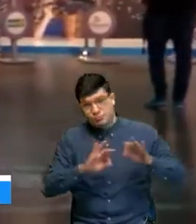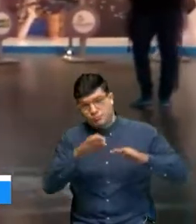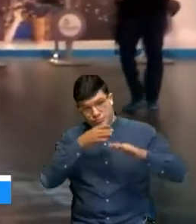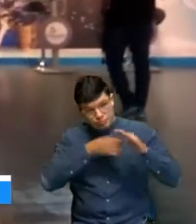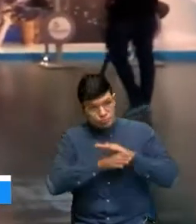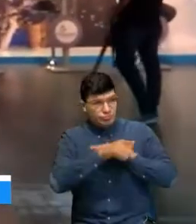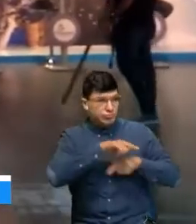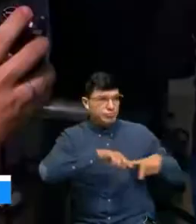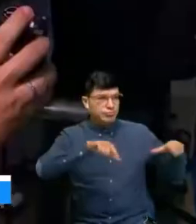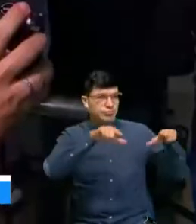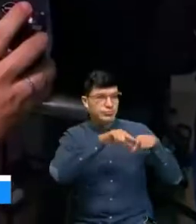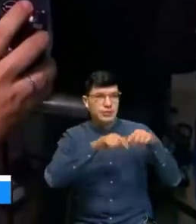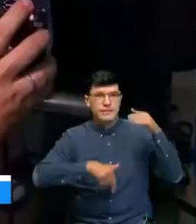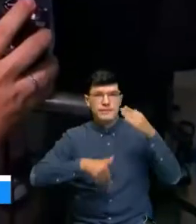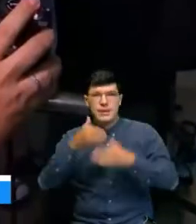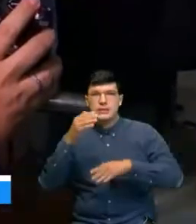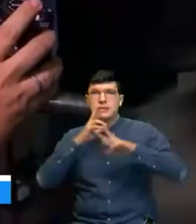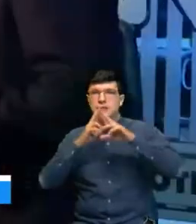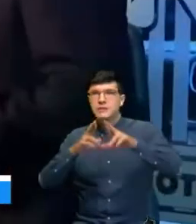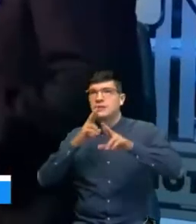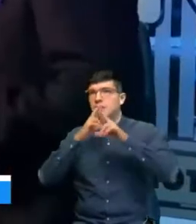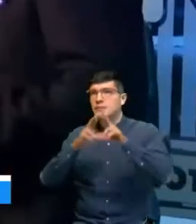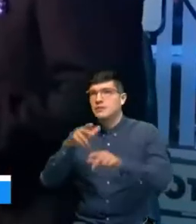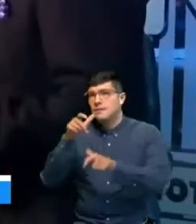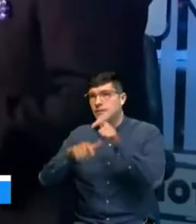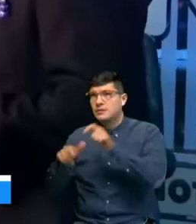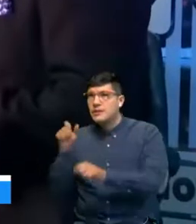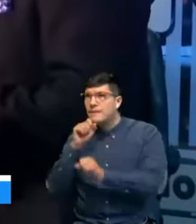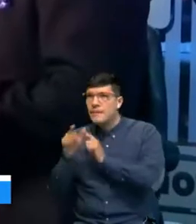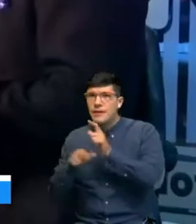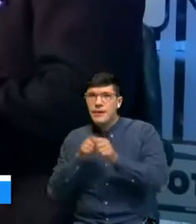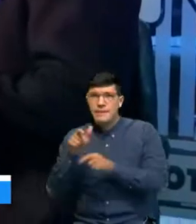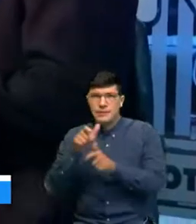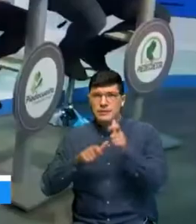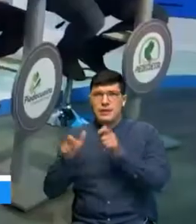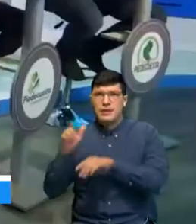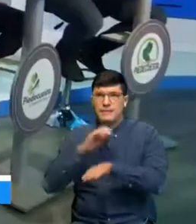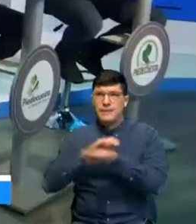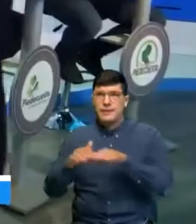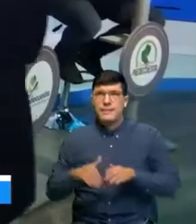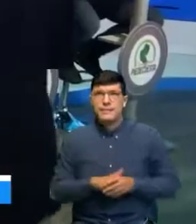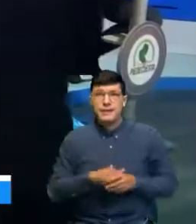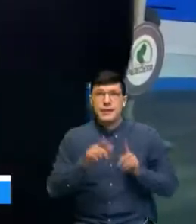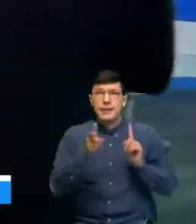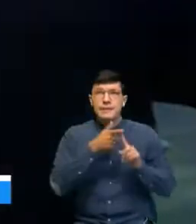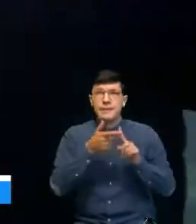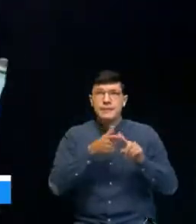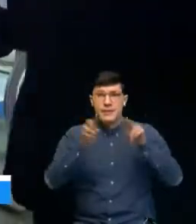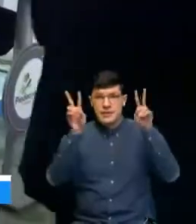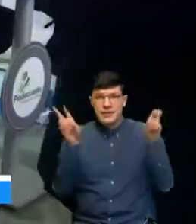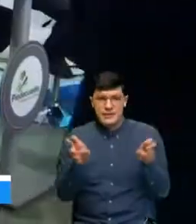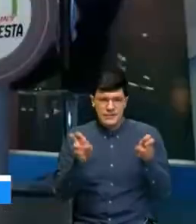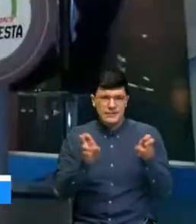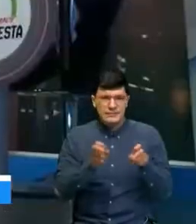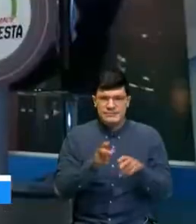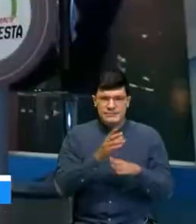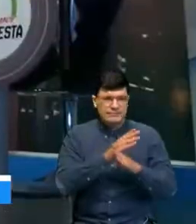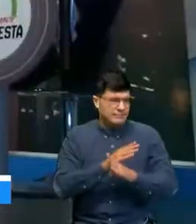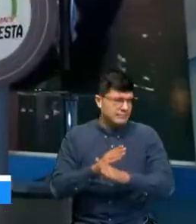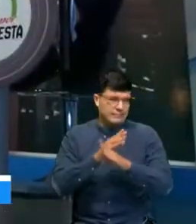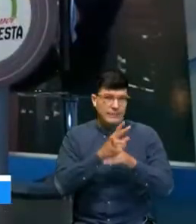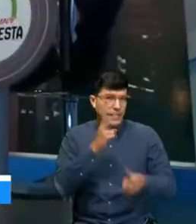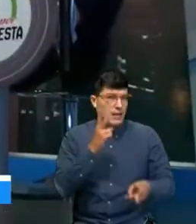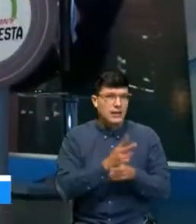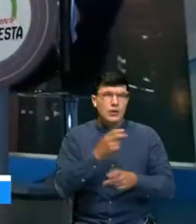para comenzar a dar respuesta a las preguntas de los periodistas invitados el primer tema fue la inseguridad cuáles son las